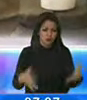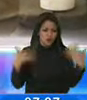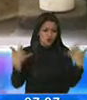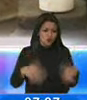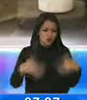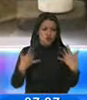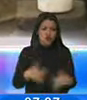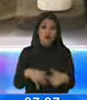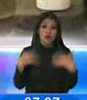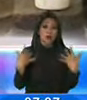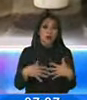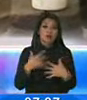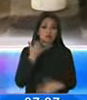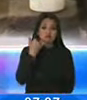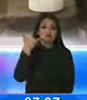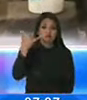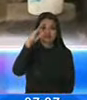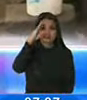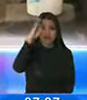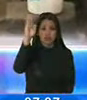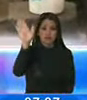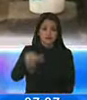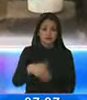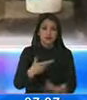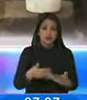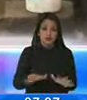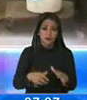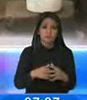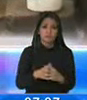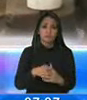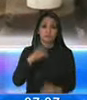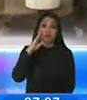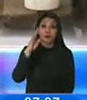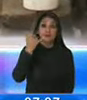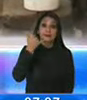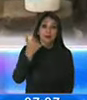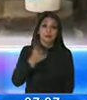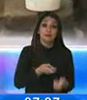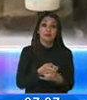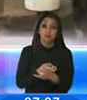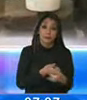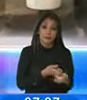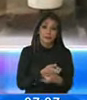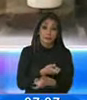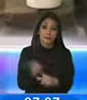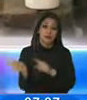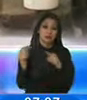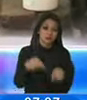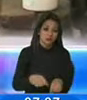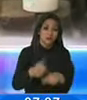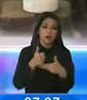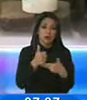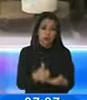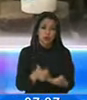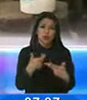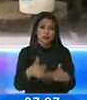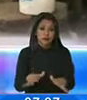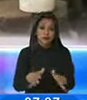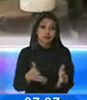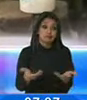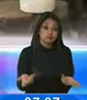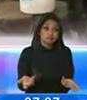graves, fuimos a llamar a la policía, la policía llamó a los bomberos, vinieron, trataron